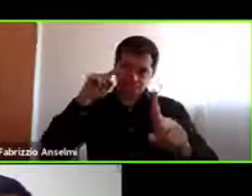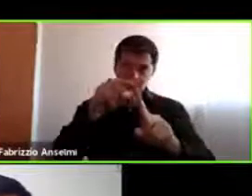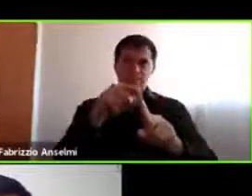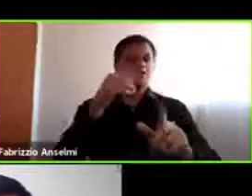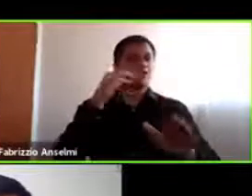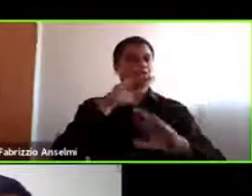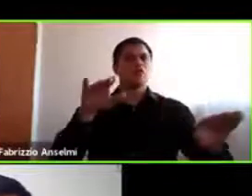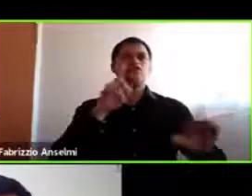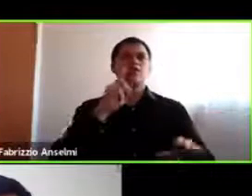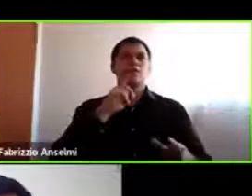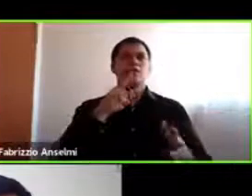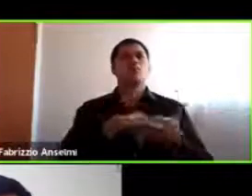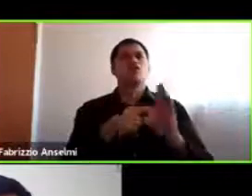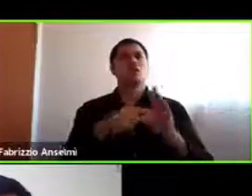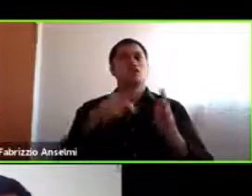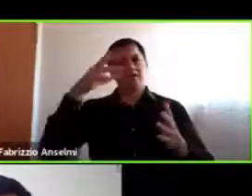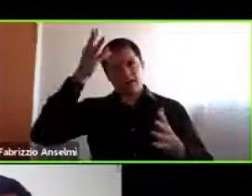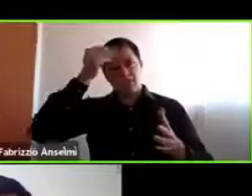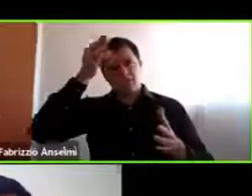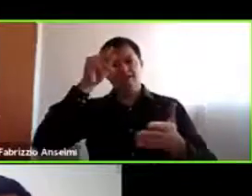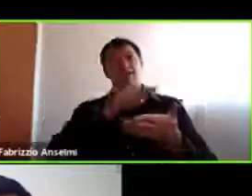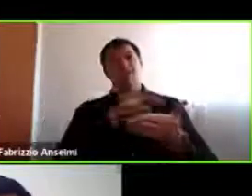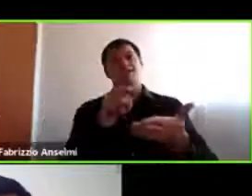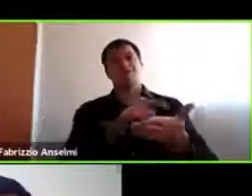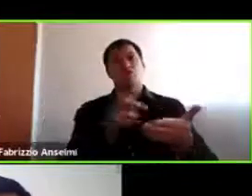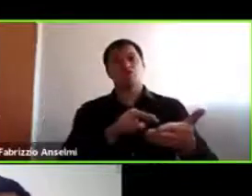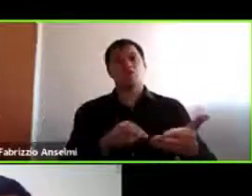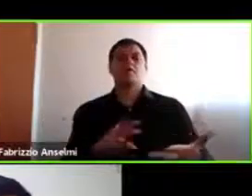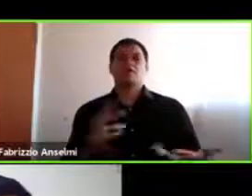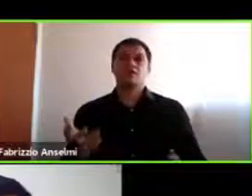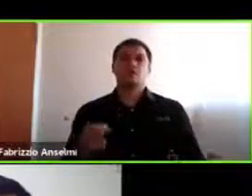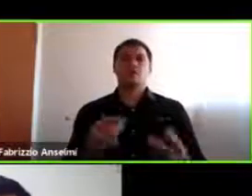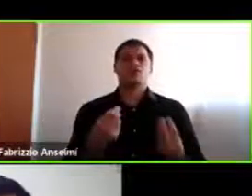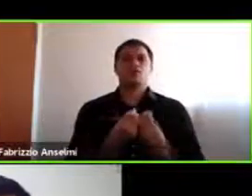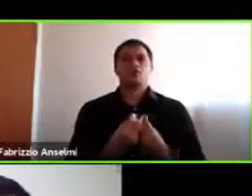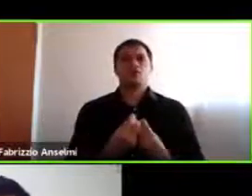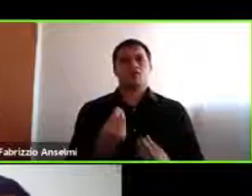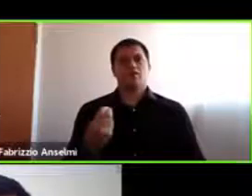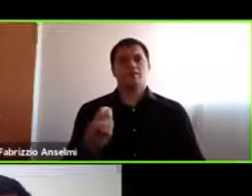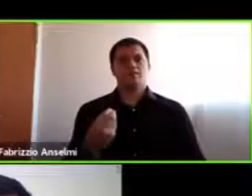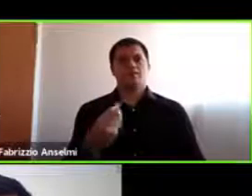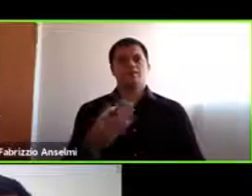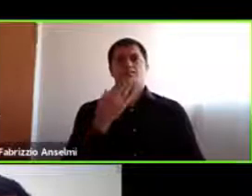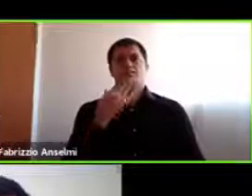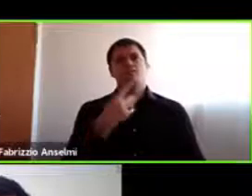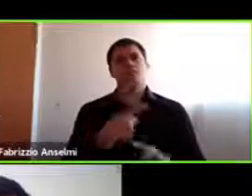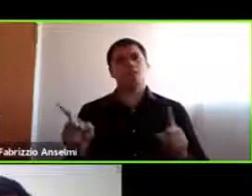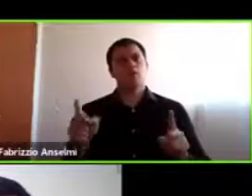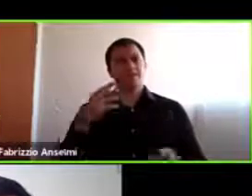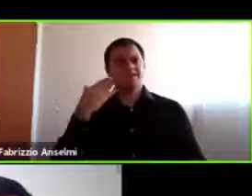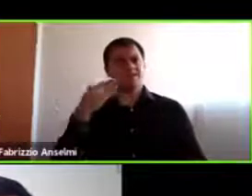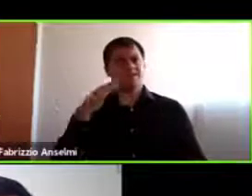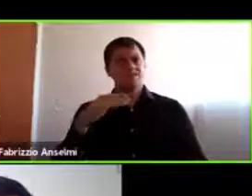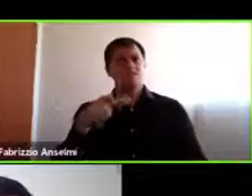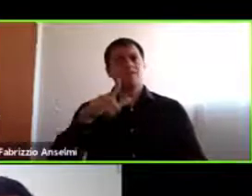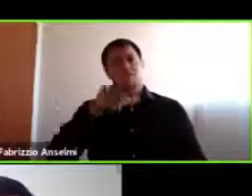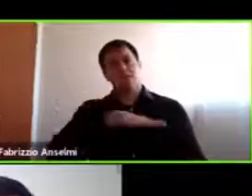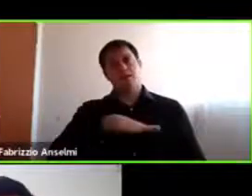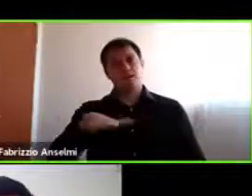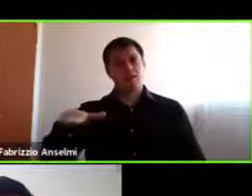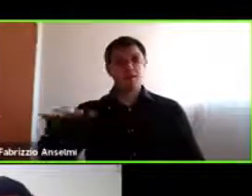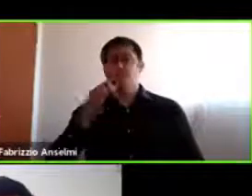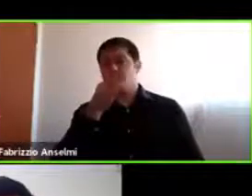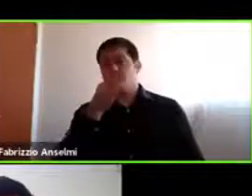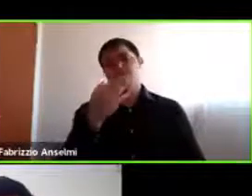problemas de aprendizaje de la lectura así que de todas maneras sería bueno y respecto del niño pequeño en realidad sí se podría